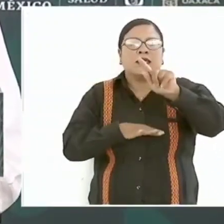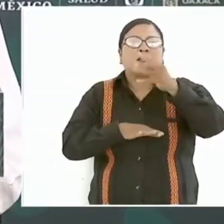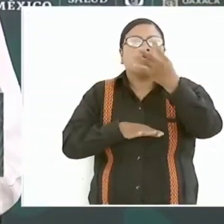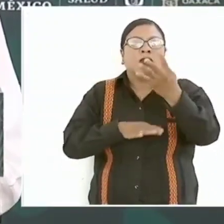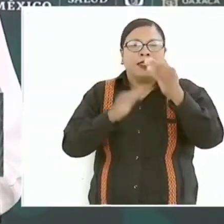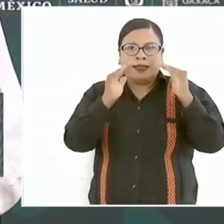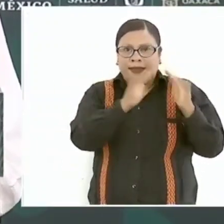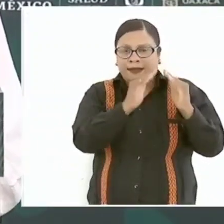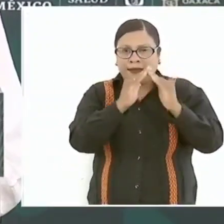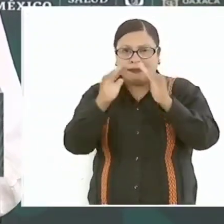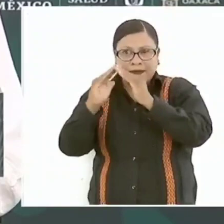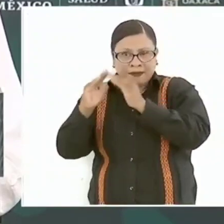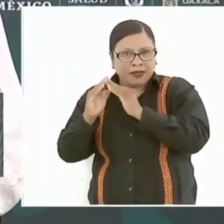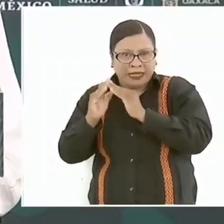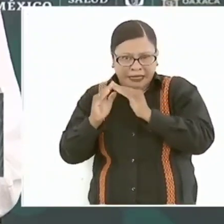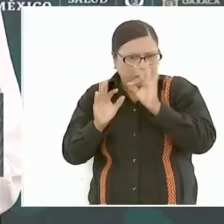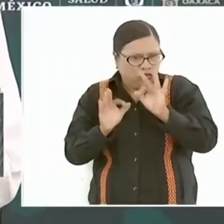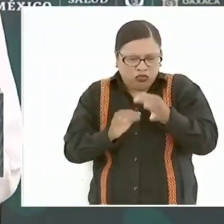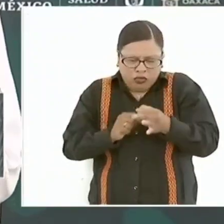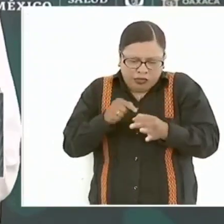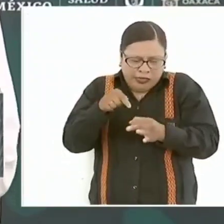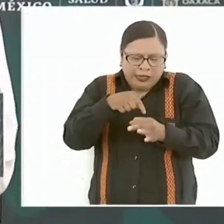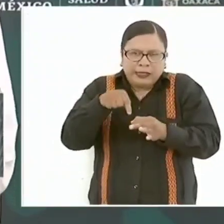28.774 viviendas, todo el municipio,